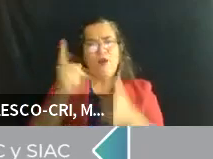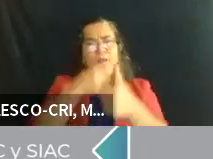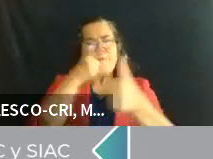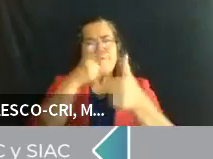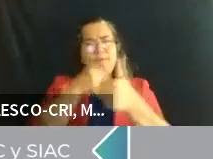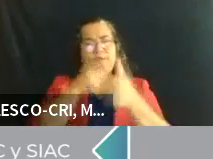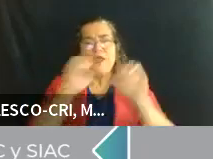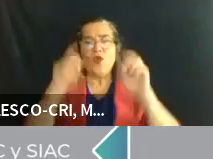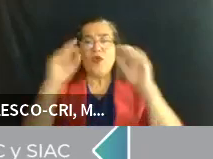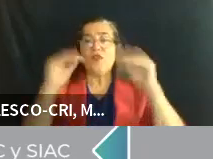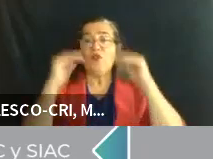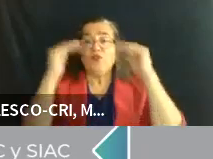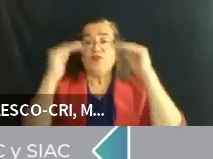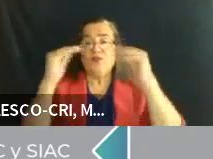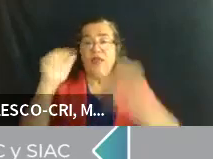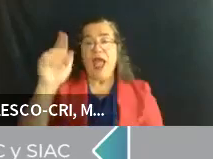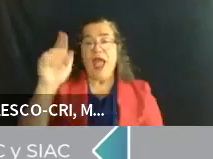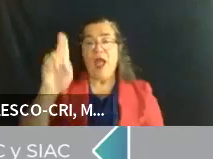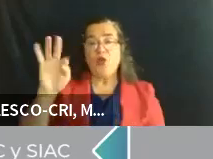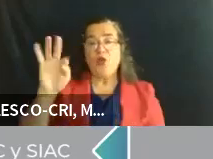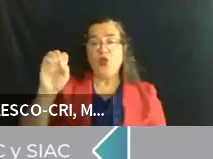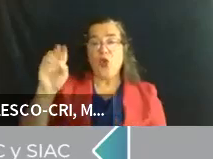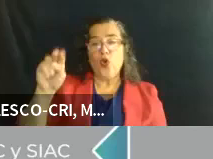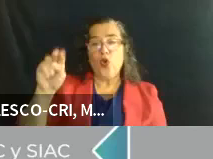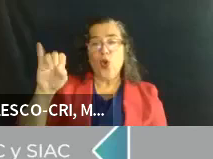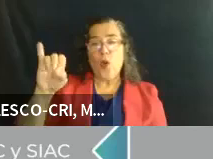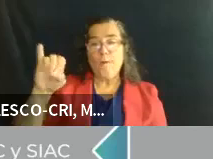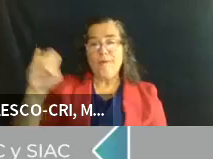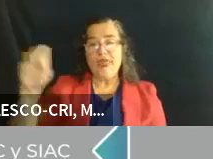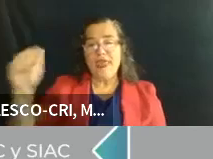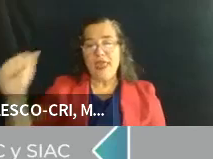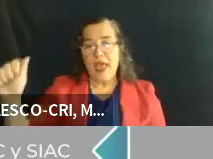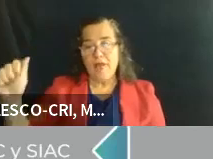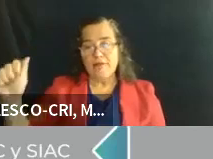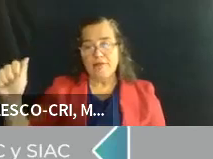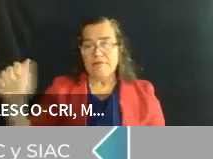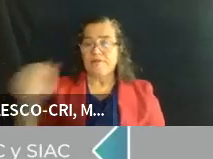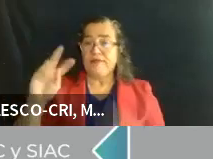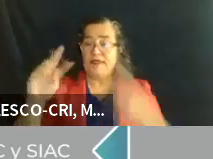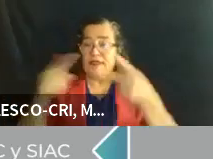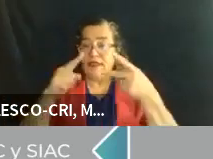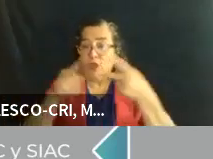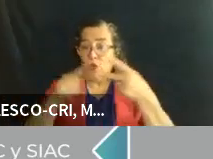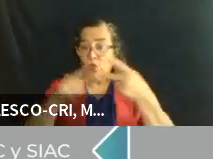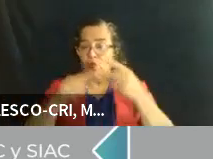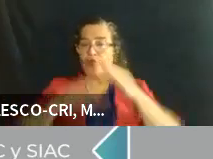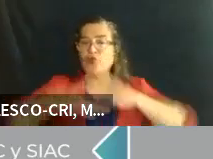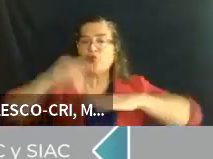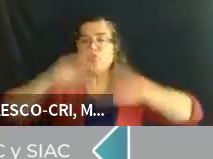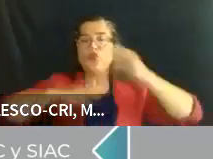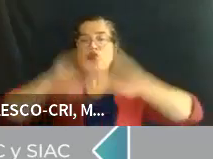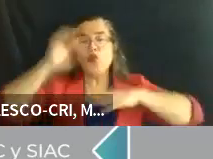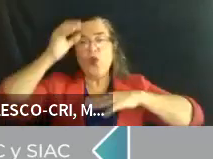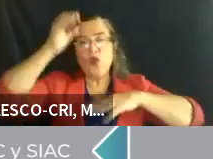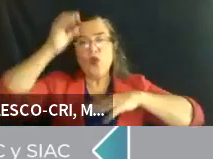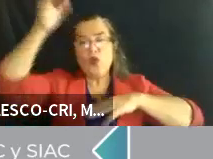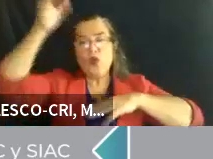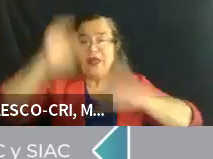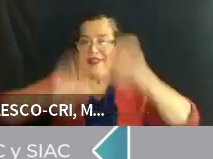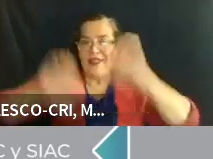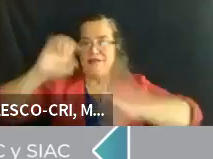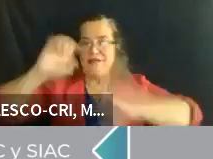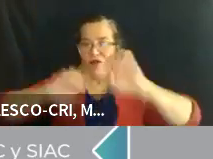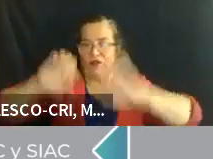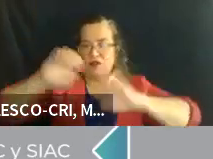educación superior en el mundo. En segundo lugar, tributa a la construcción de una cultura de evaluación. Cuanto